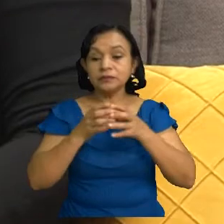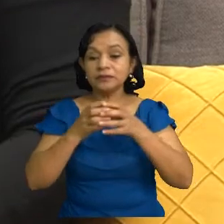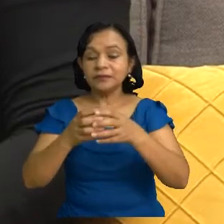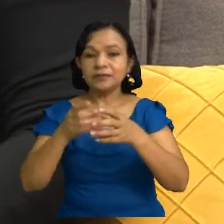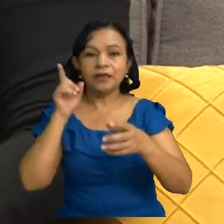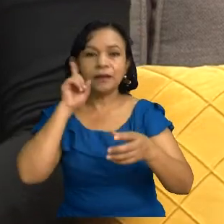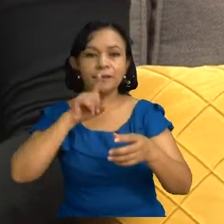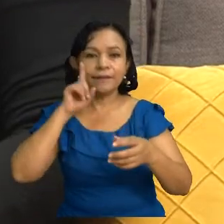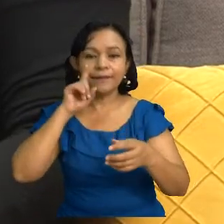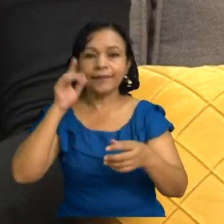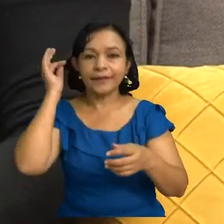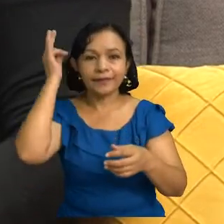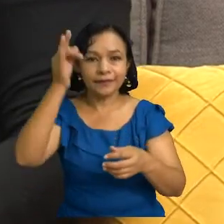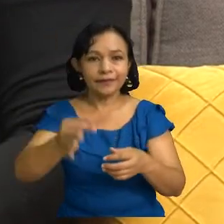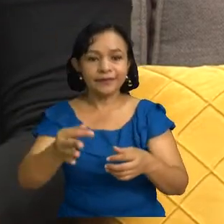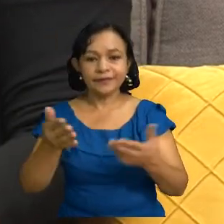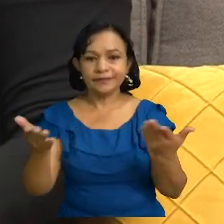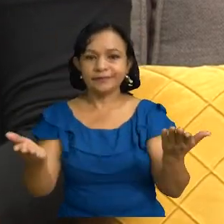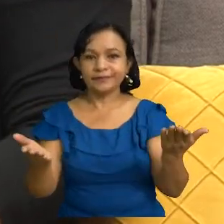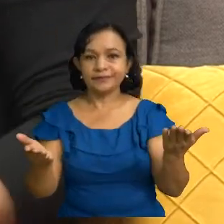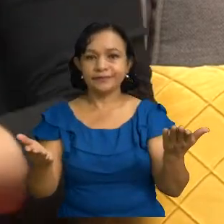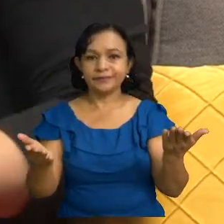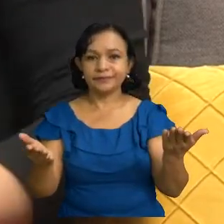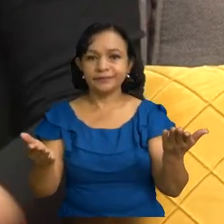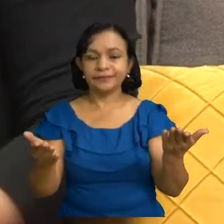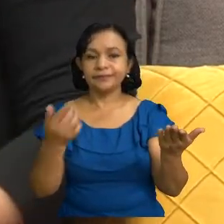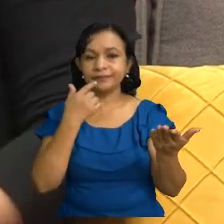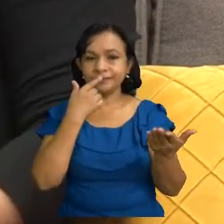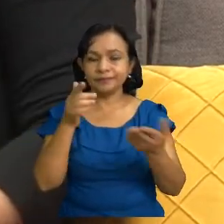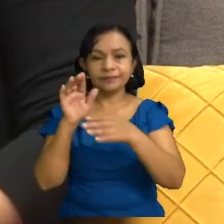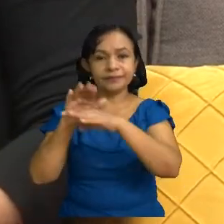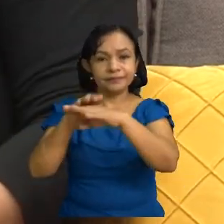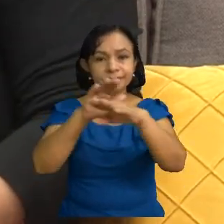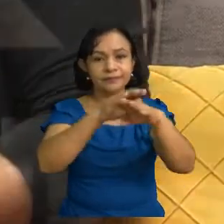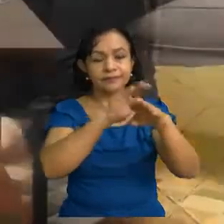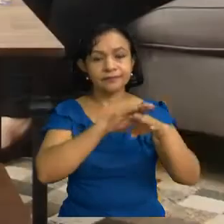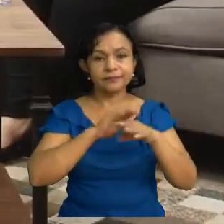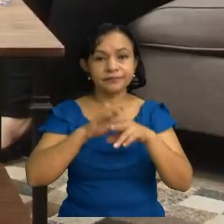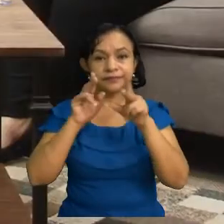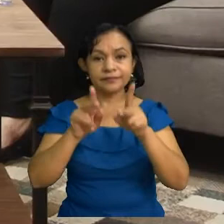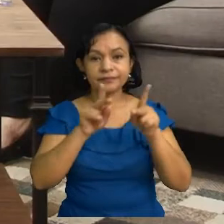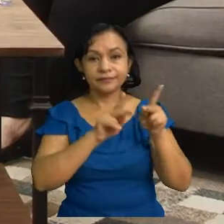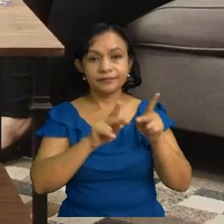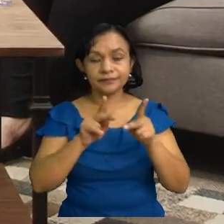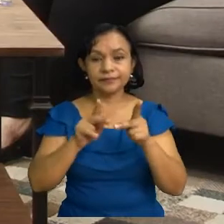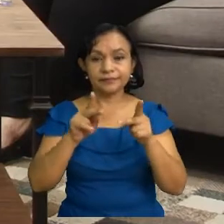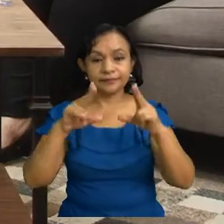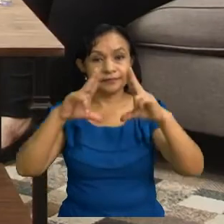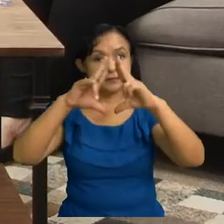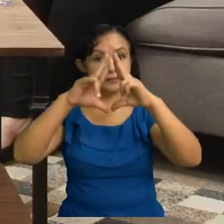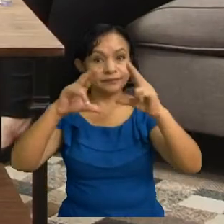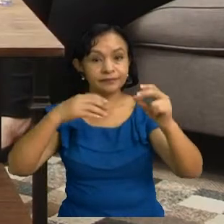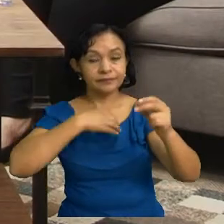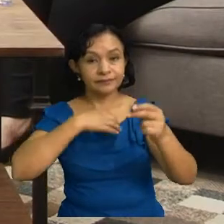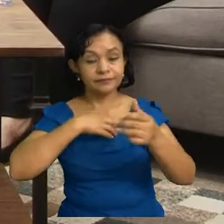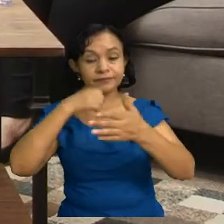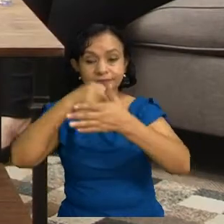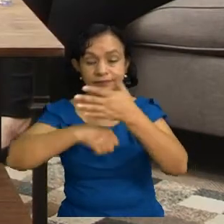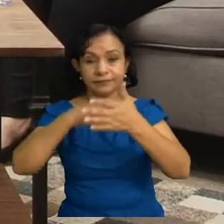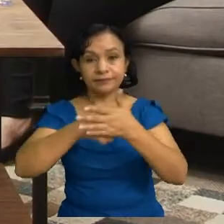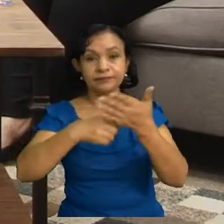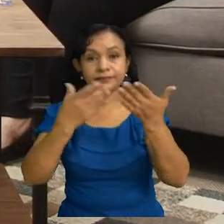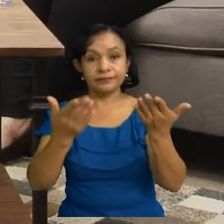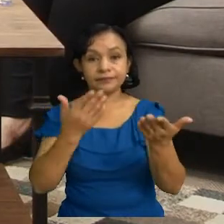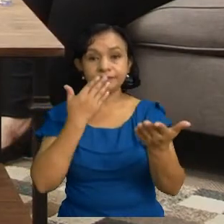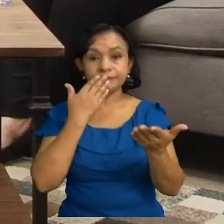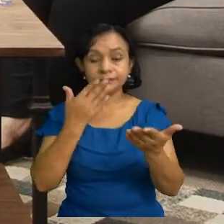son temas que nosotros le hacemos un llamado a la población es un esfuerzo de país un esfuerzo de todo es un